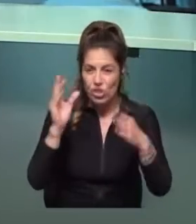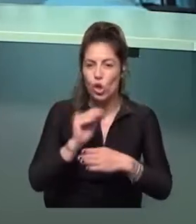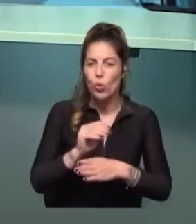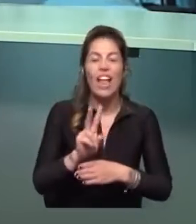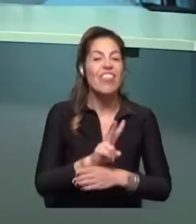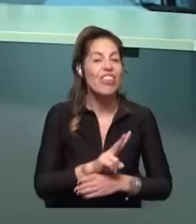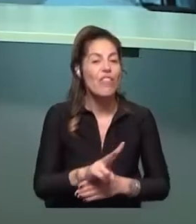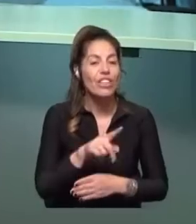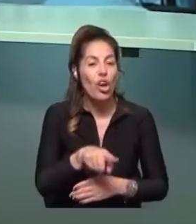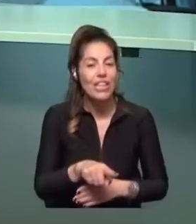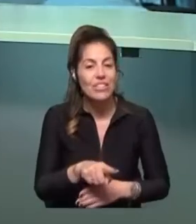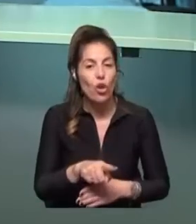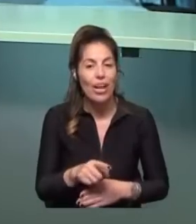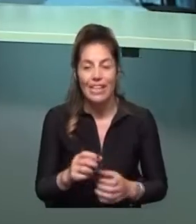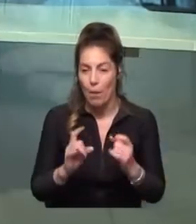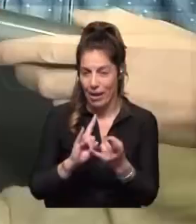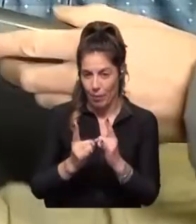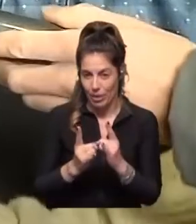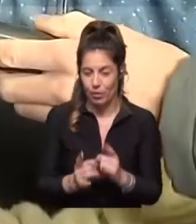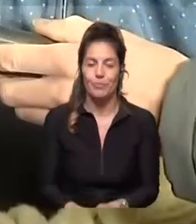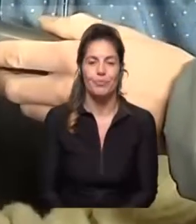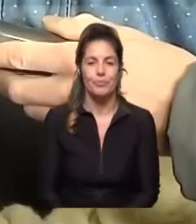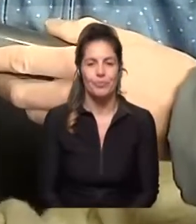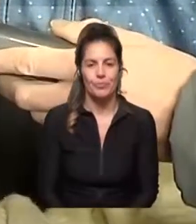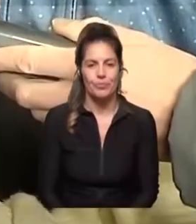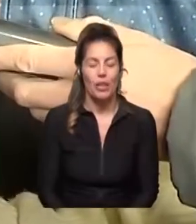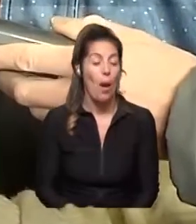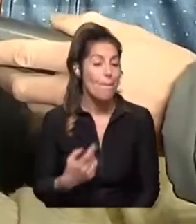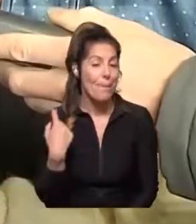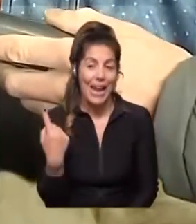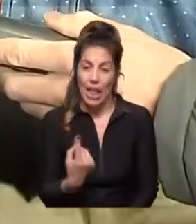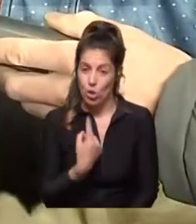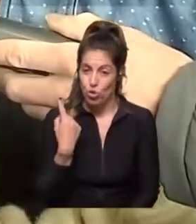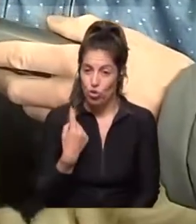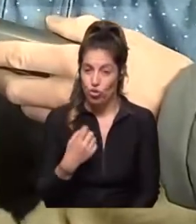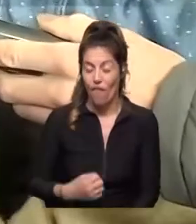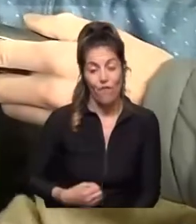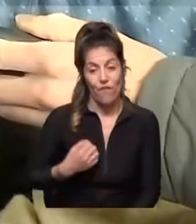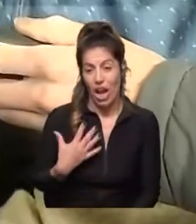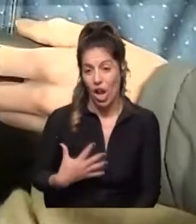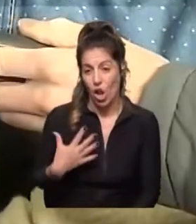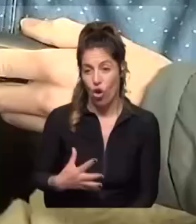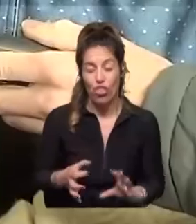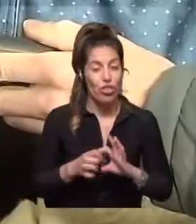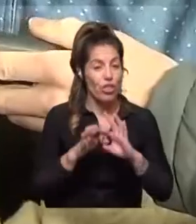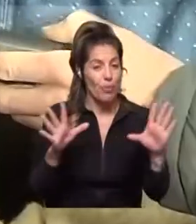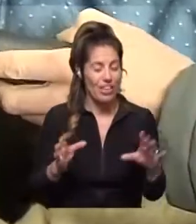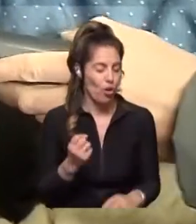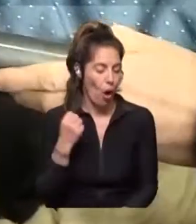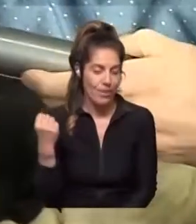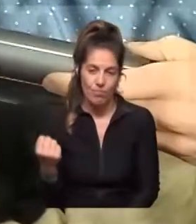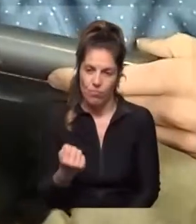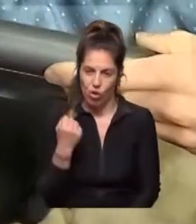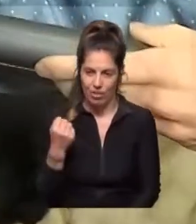defendieron esta iniciativa en el parlamento para nosotros era como valor democrático sustantivo